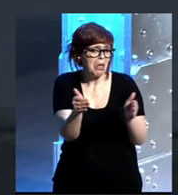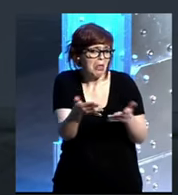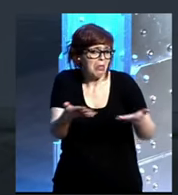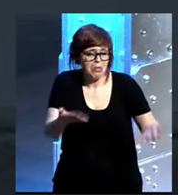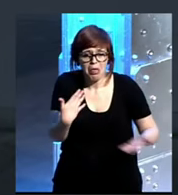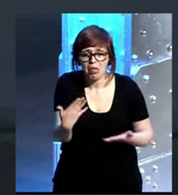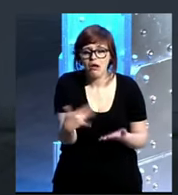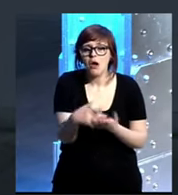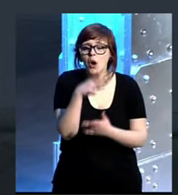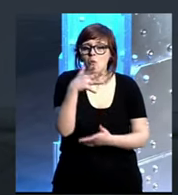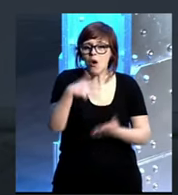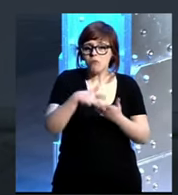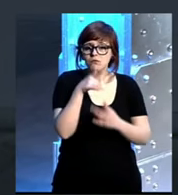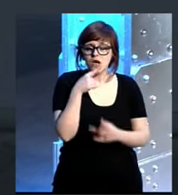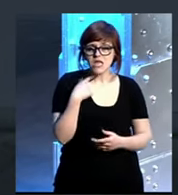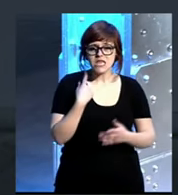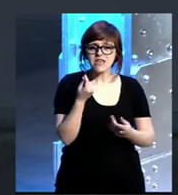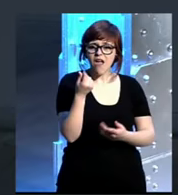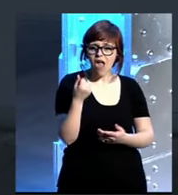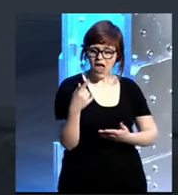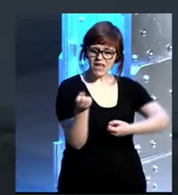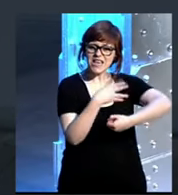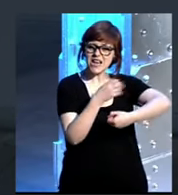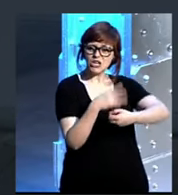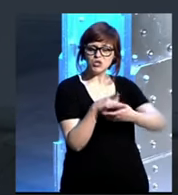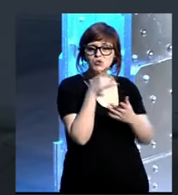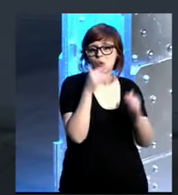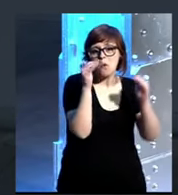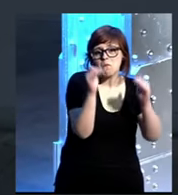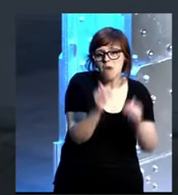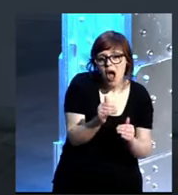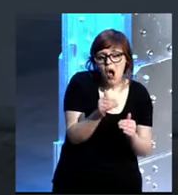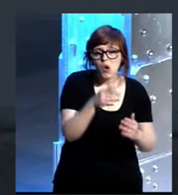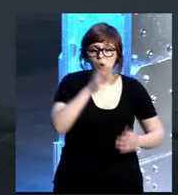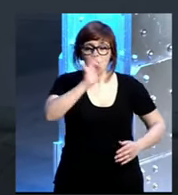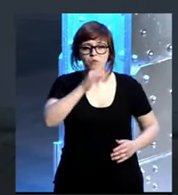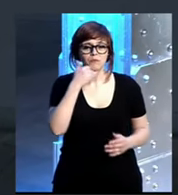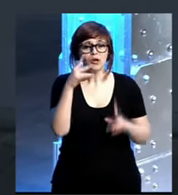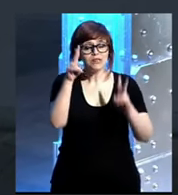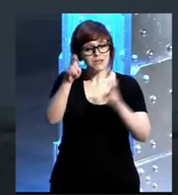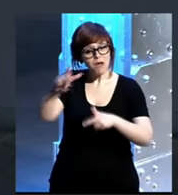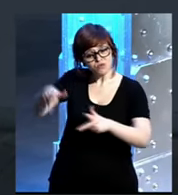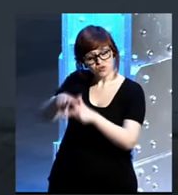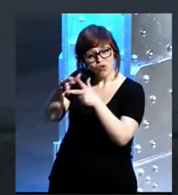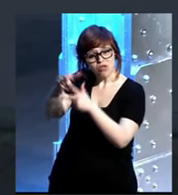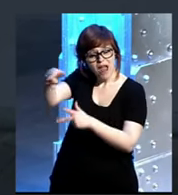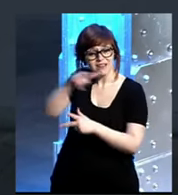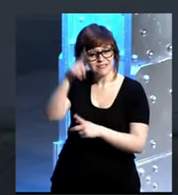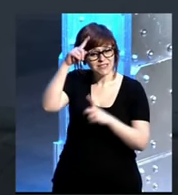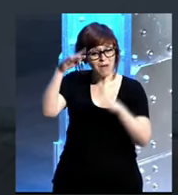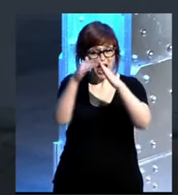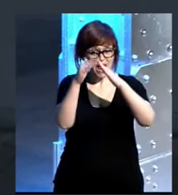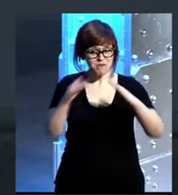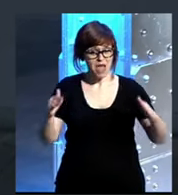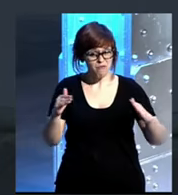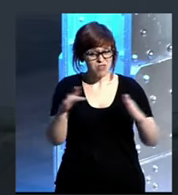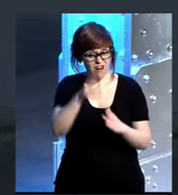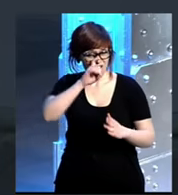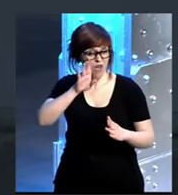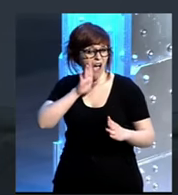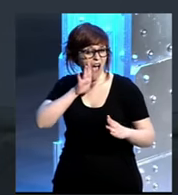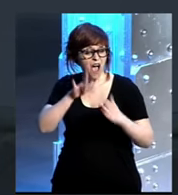tiene bajos niveles de ingresos o por lo que fuera, pero no es verdad. El mercado de lo social, la base de la pirámide que decía Prahala, es bastante grande